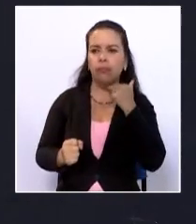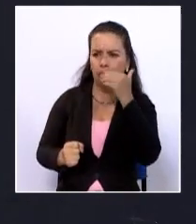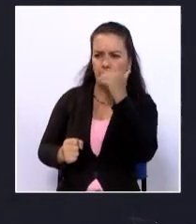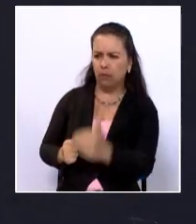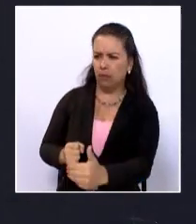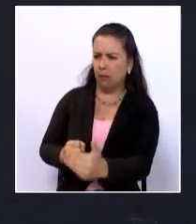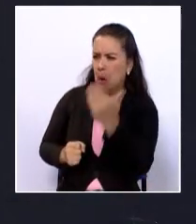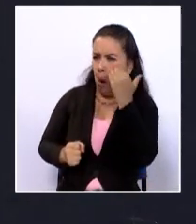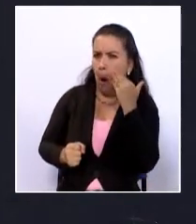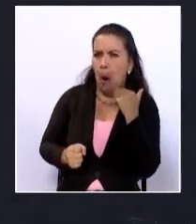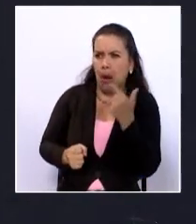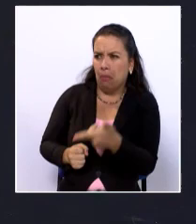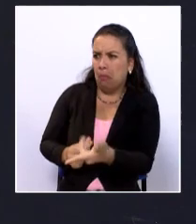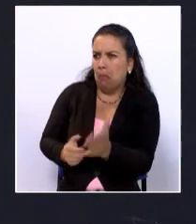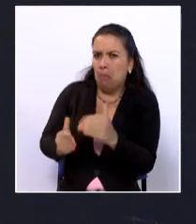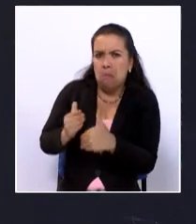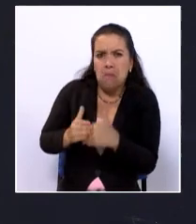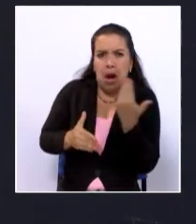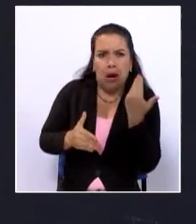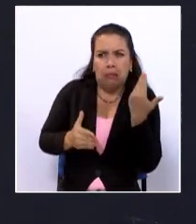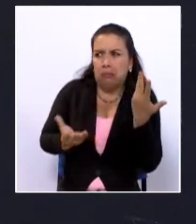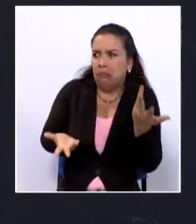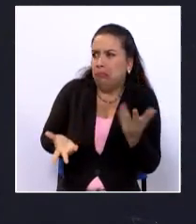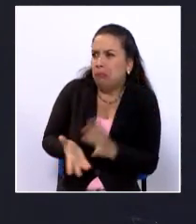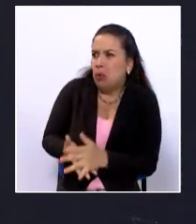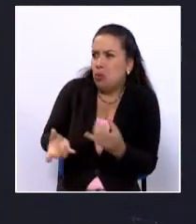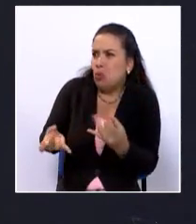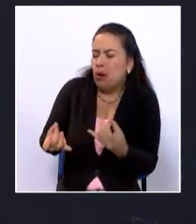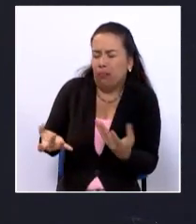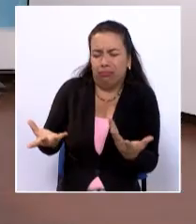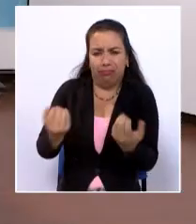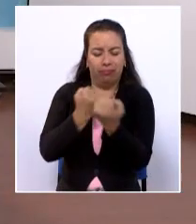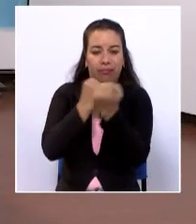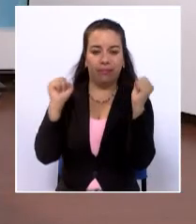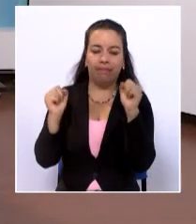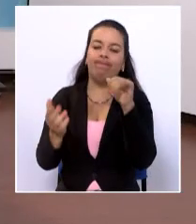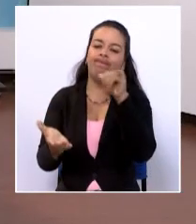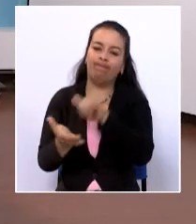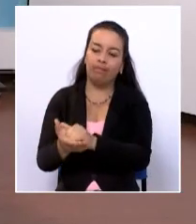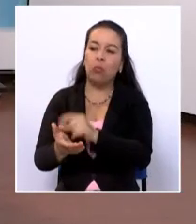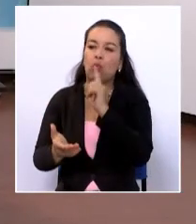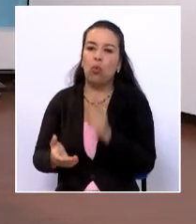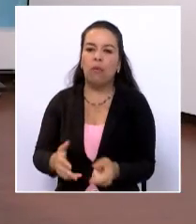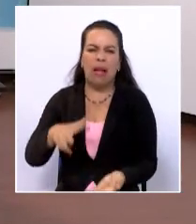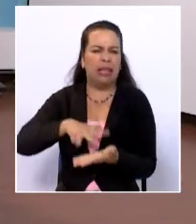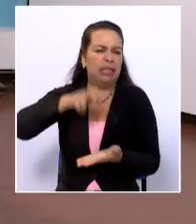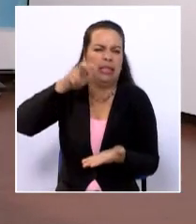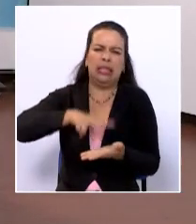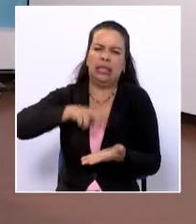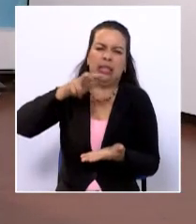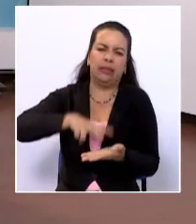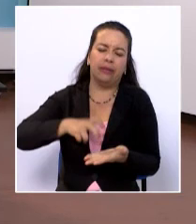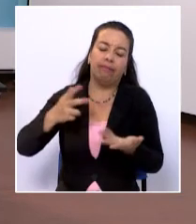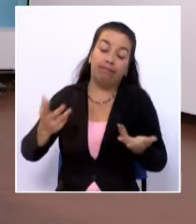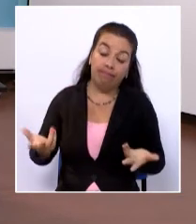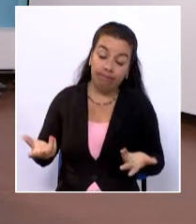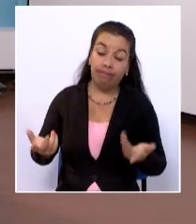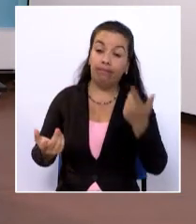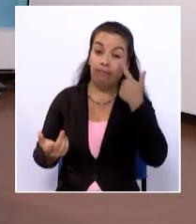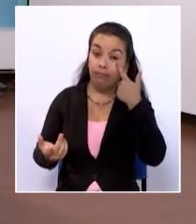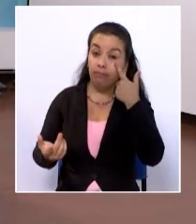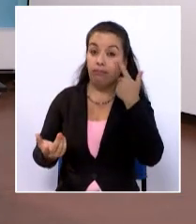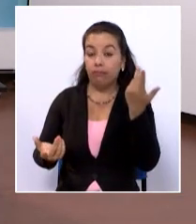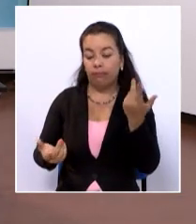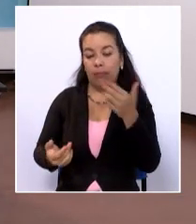tan joven como le bastardo bien o sea es imposible pero es por eso por el sobreuso que el sobreuso puede estar puede ser de